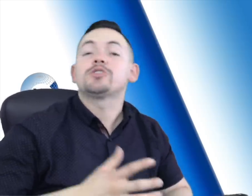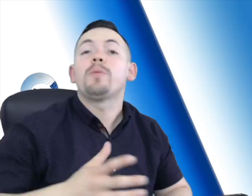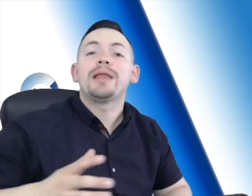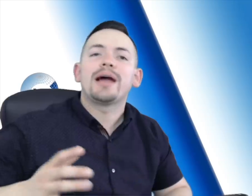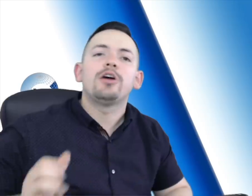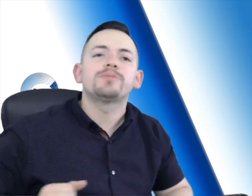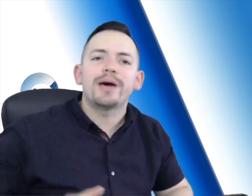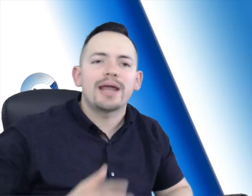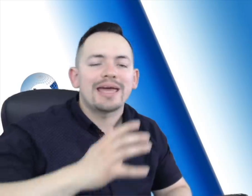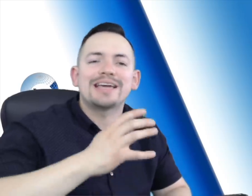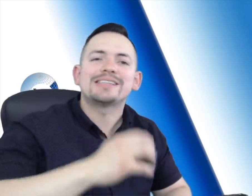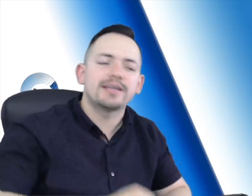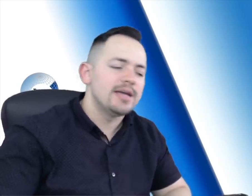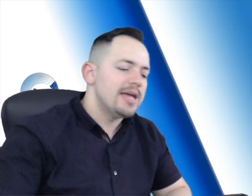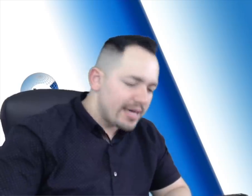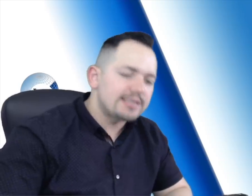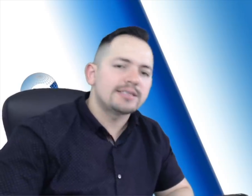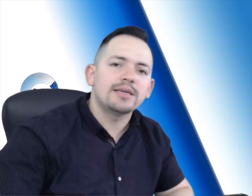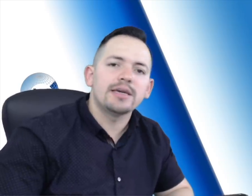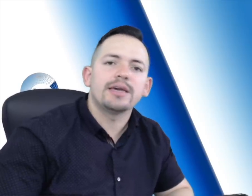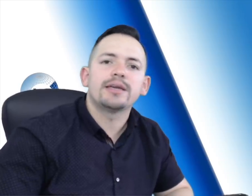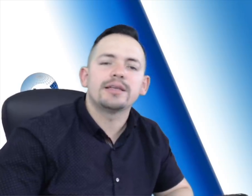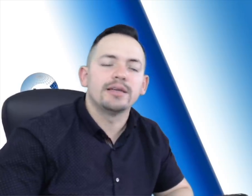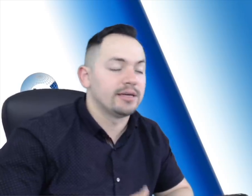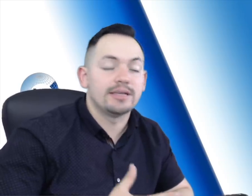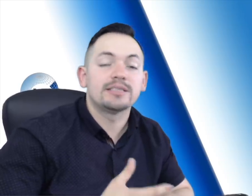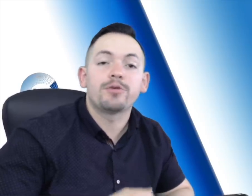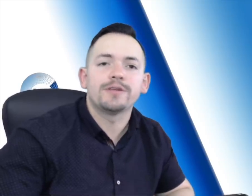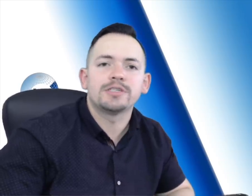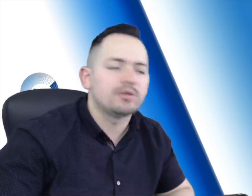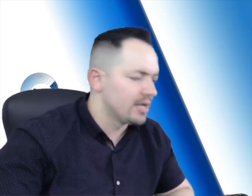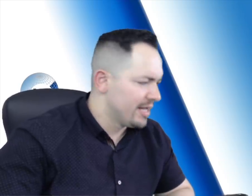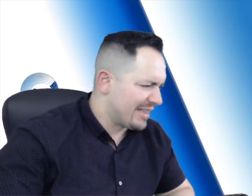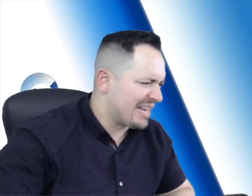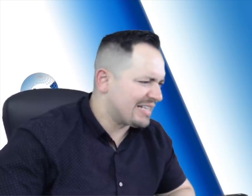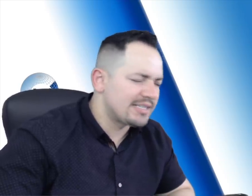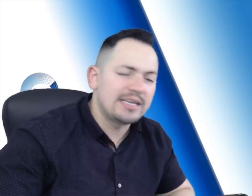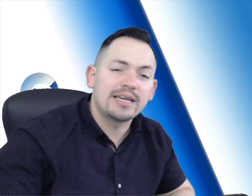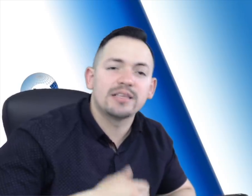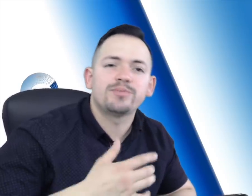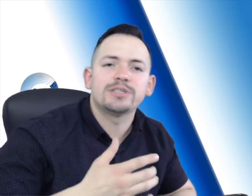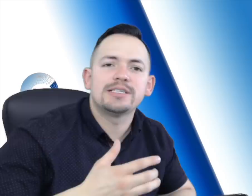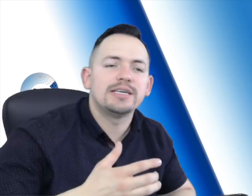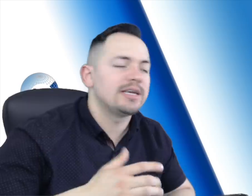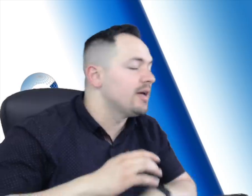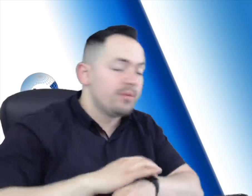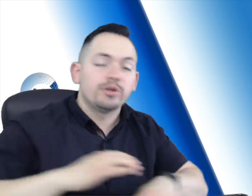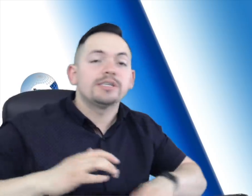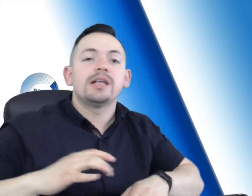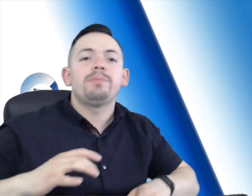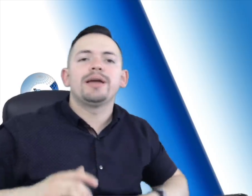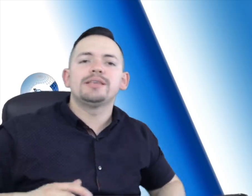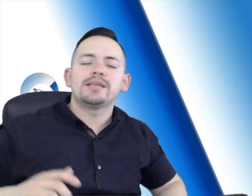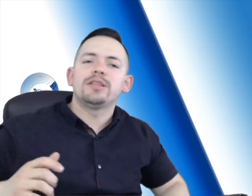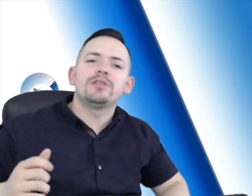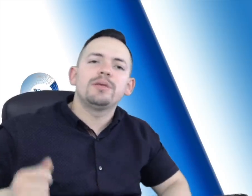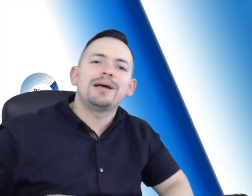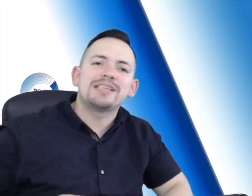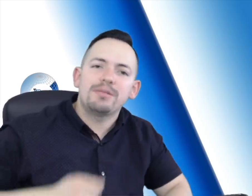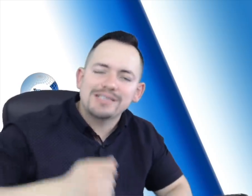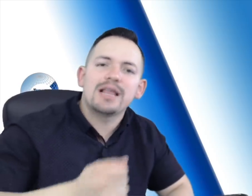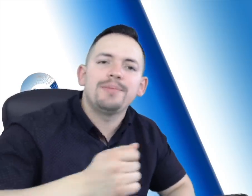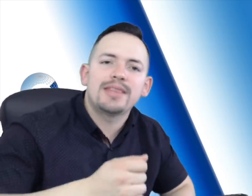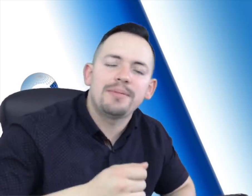lugares más complicados para ejercer esta profesión. Tan es así que después de Siria, pues es el país en